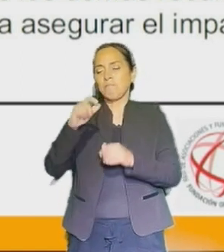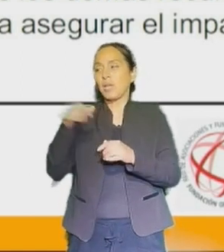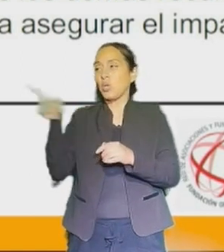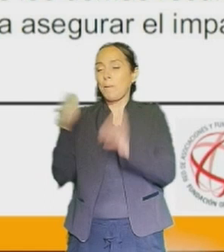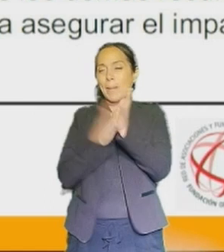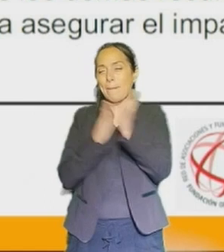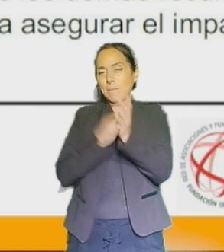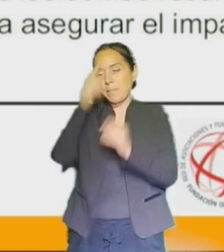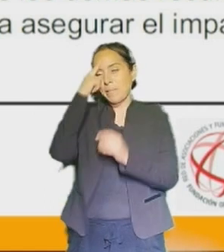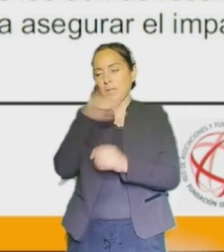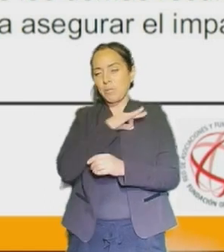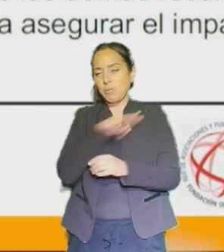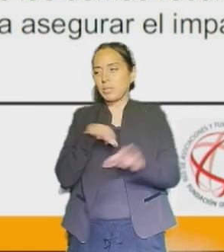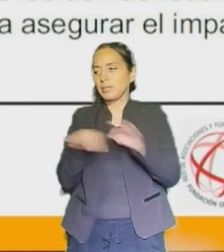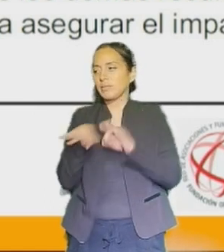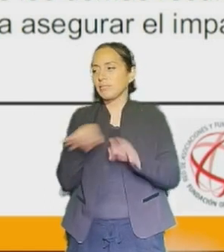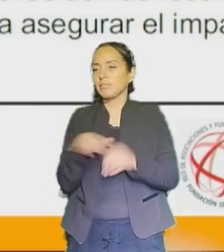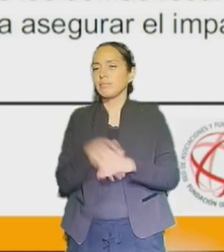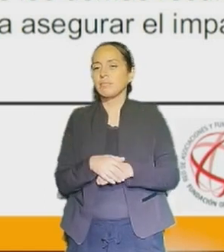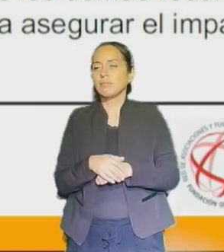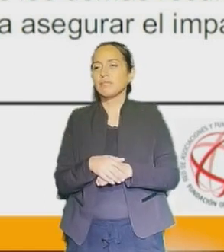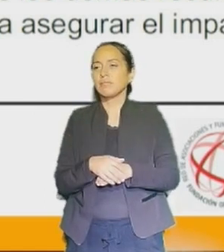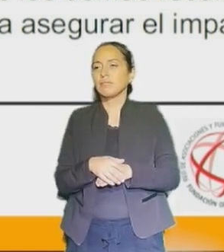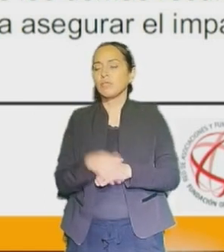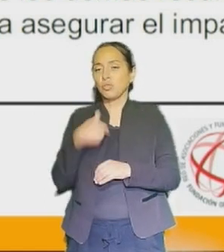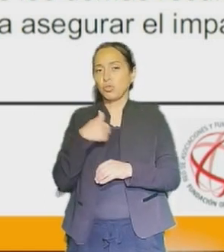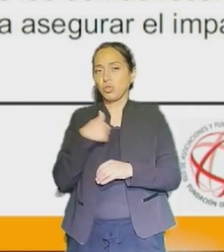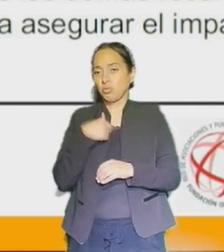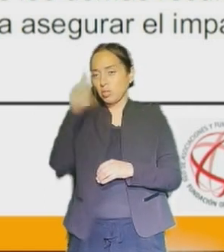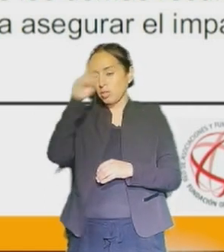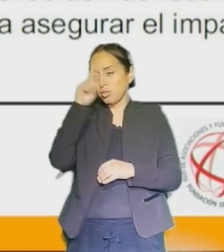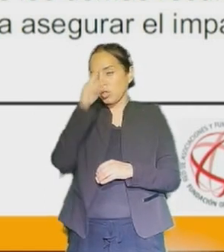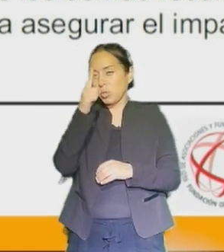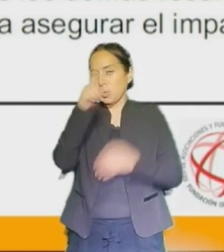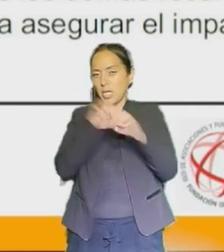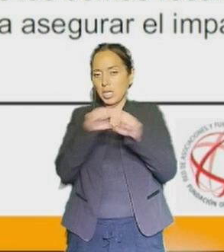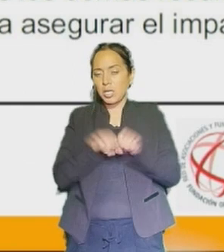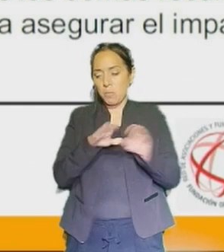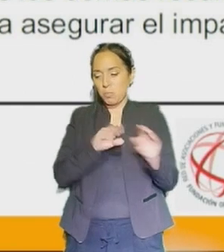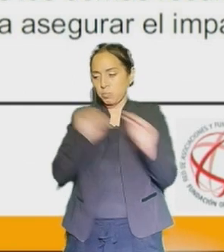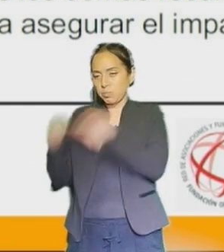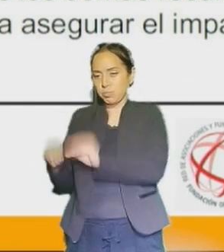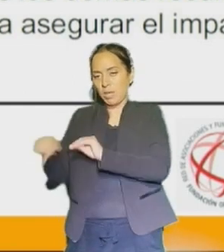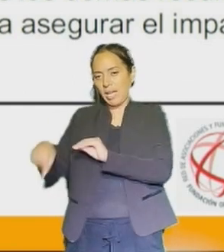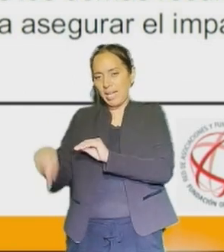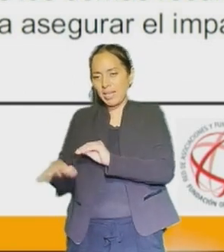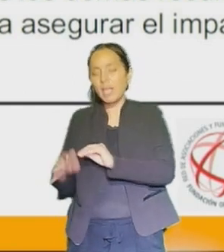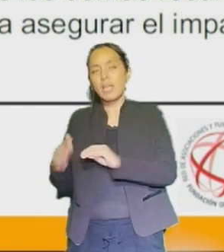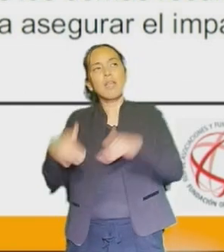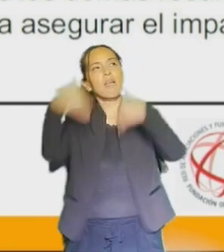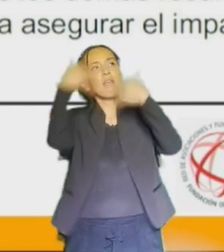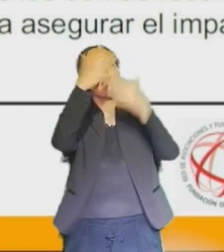trabajando y bueno, yo de hecho voy a recomendar que un equipo se quede por aquí abajo y ahí en medio